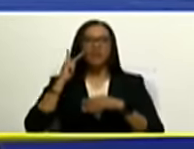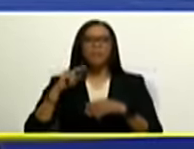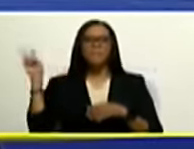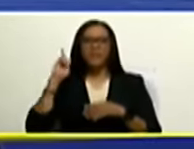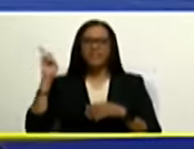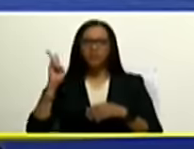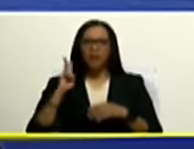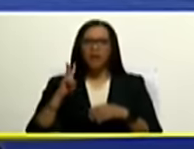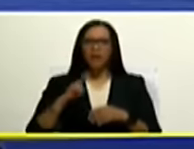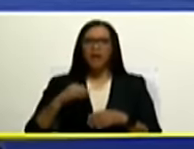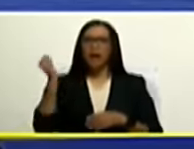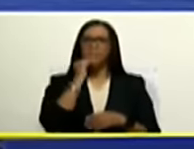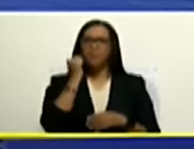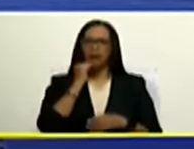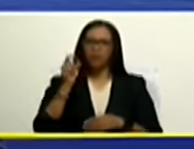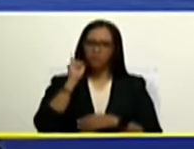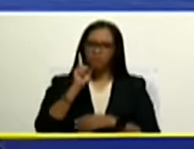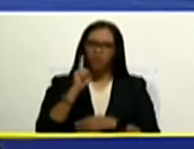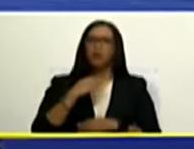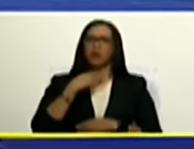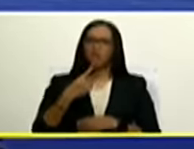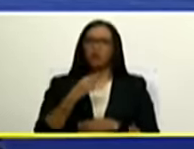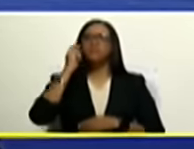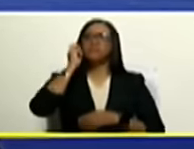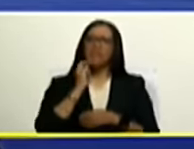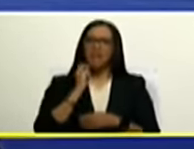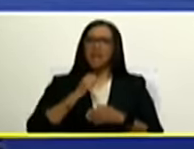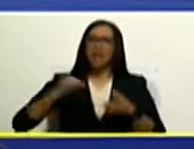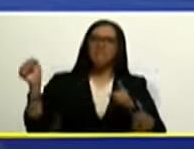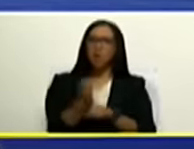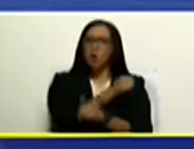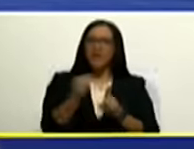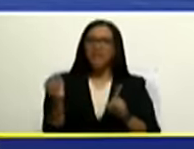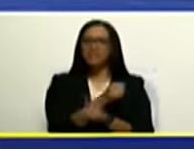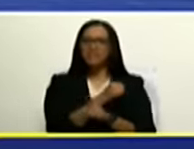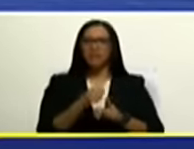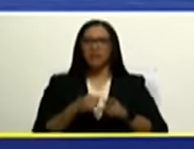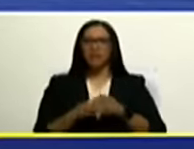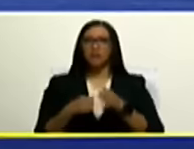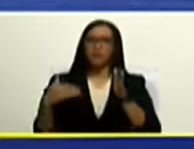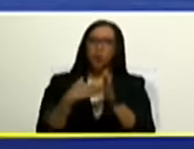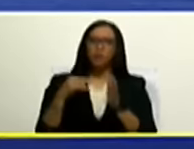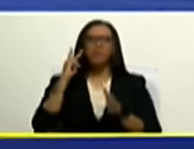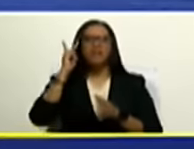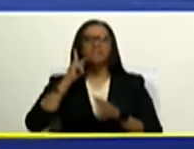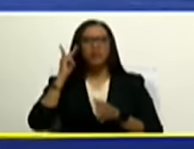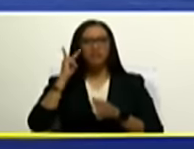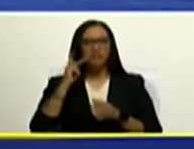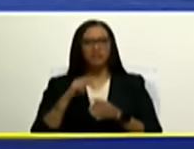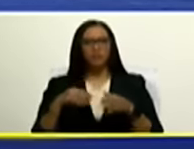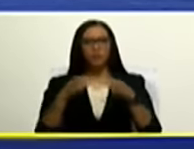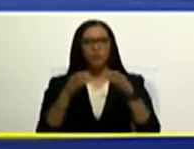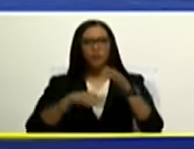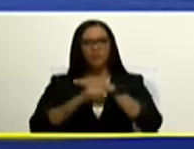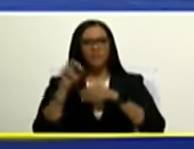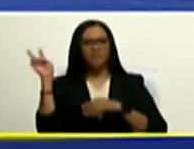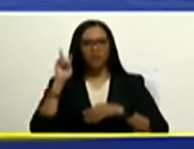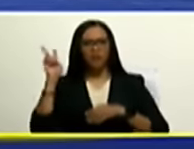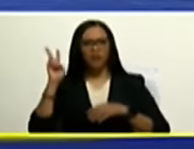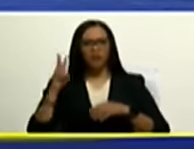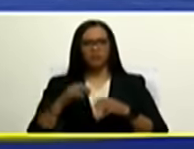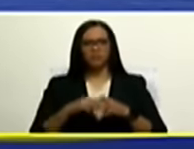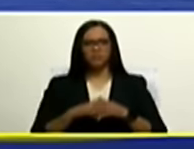voz para protestar la xenofobia, la violencia, la agresión contra la Vinotinto venezolana.